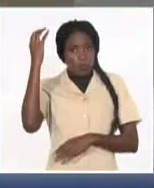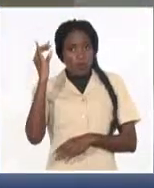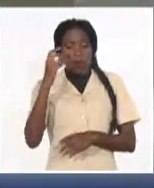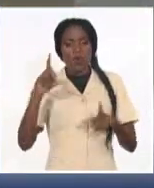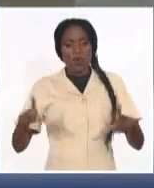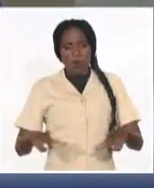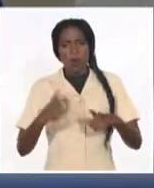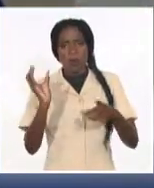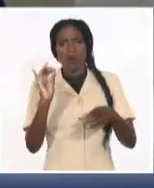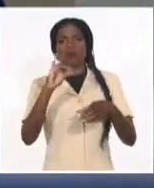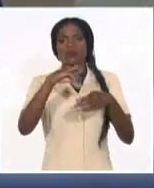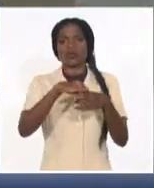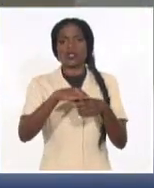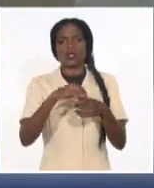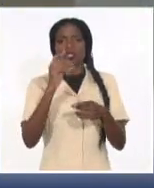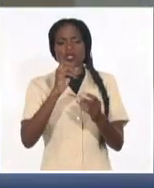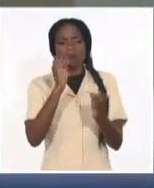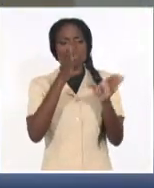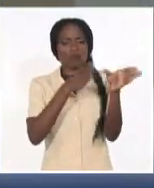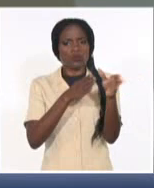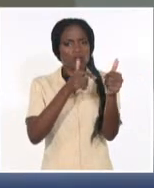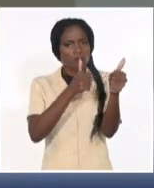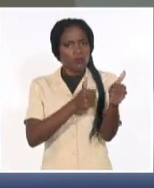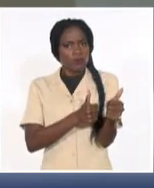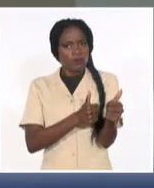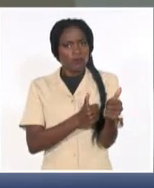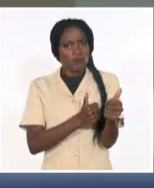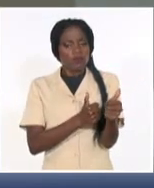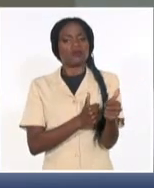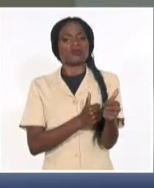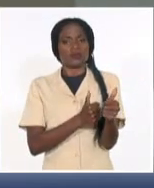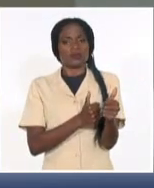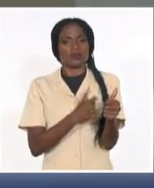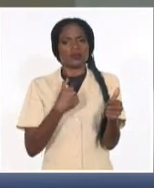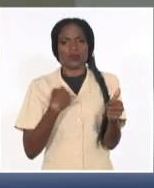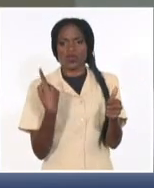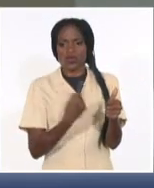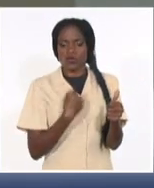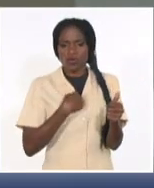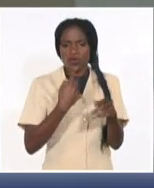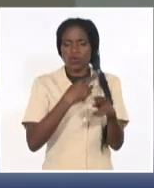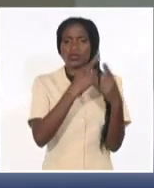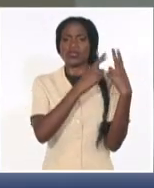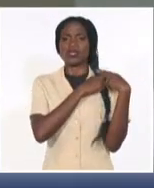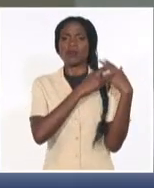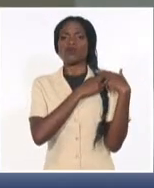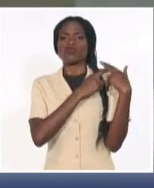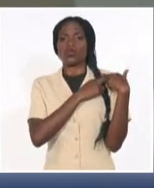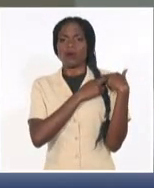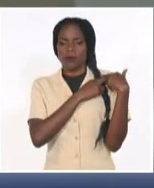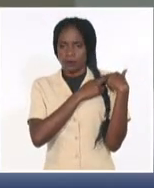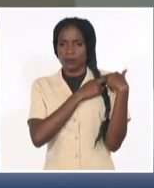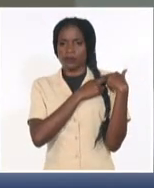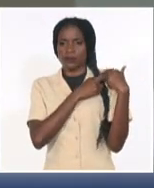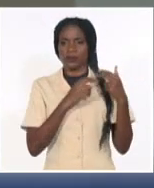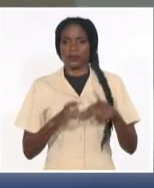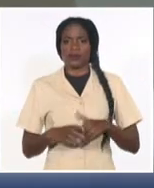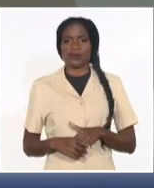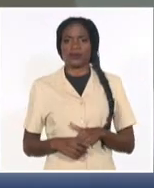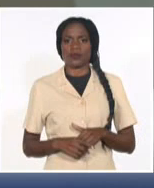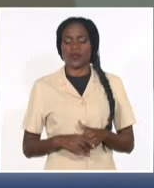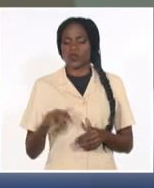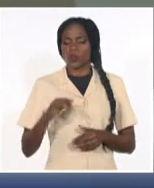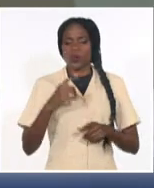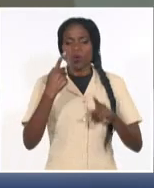íntegramente con su correcta implementación e instalación y nos haremos cargo, como corresponde, en conjunto con los demás órganos